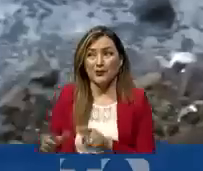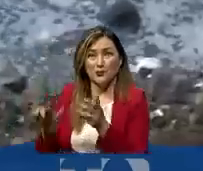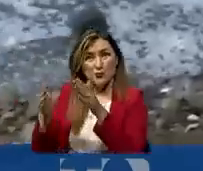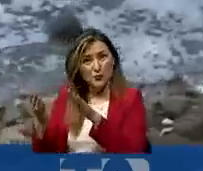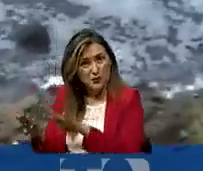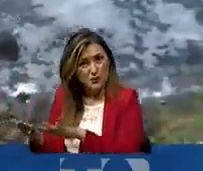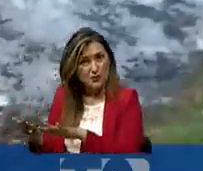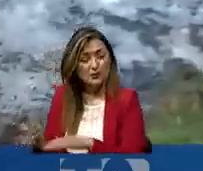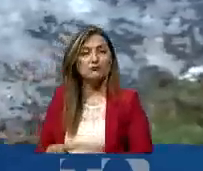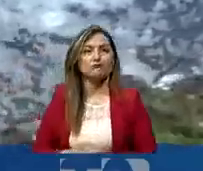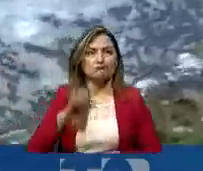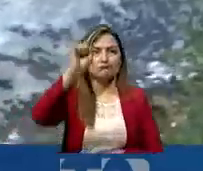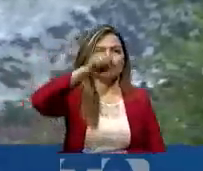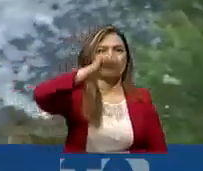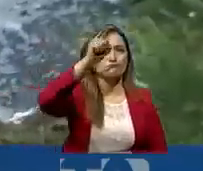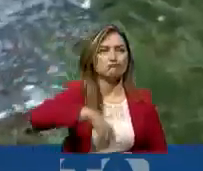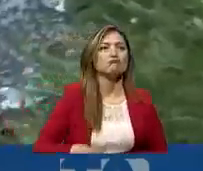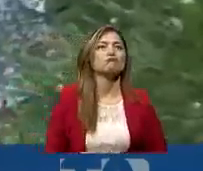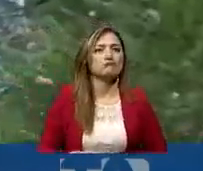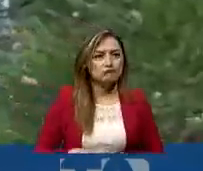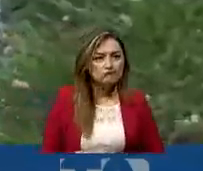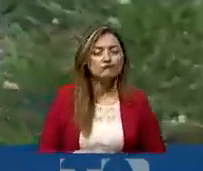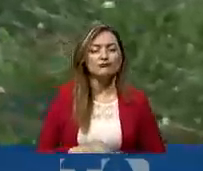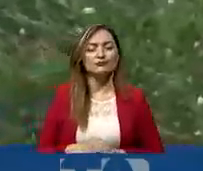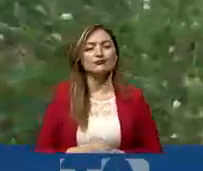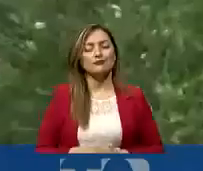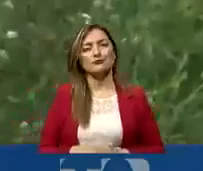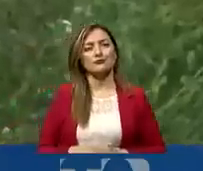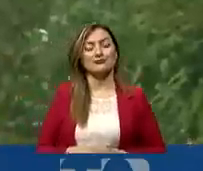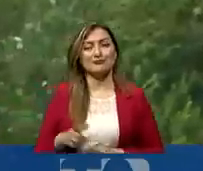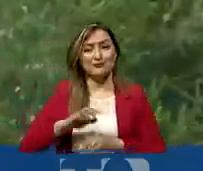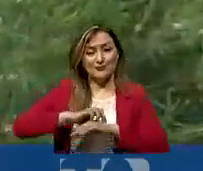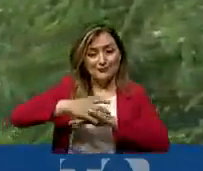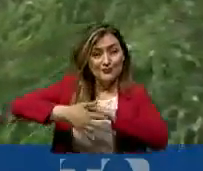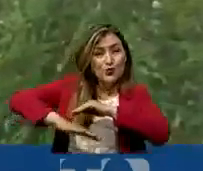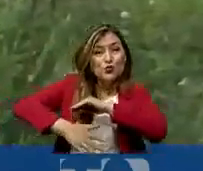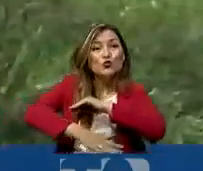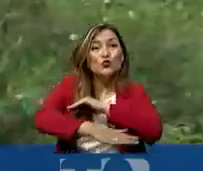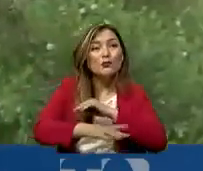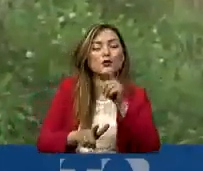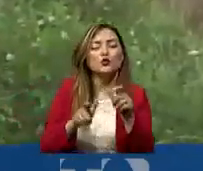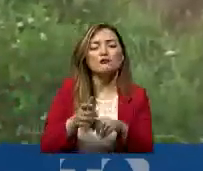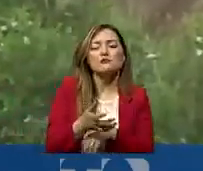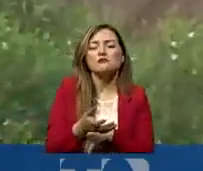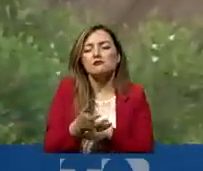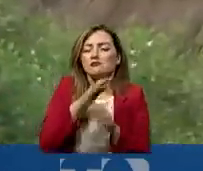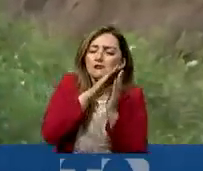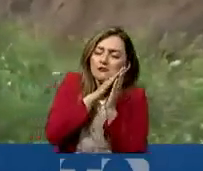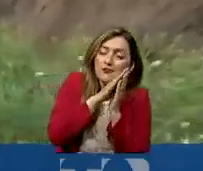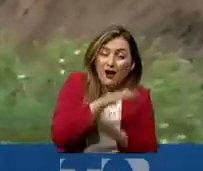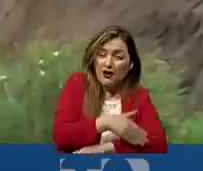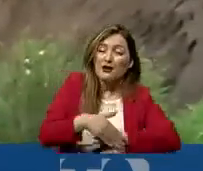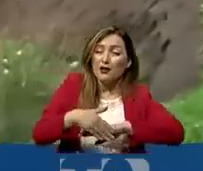aquí? Sí, lamentablemente como las quebradas son invadidas por los indigentes, en el